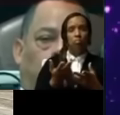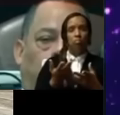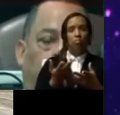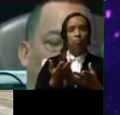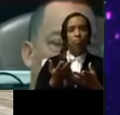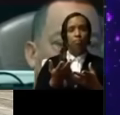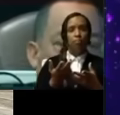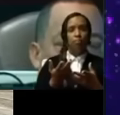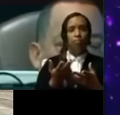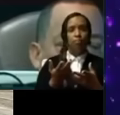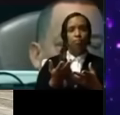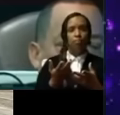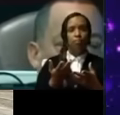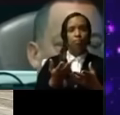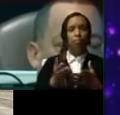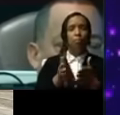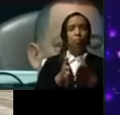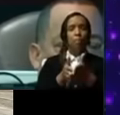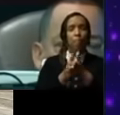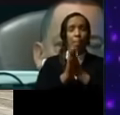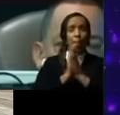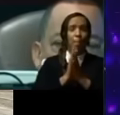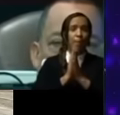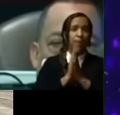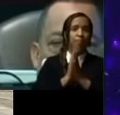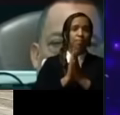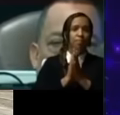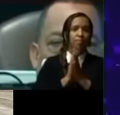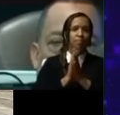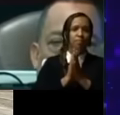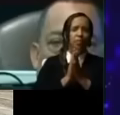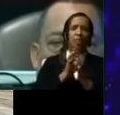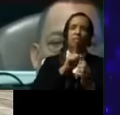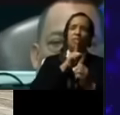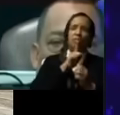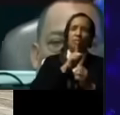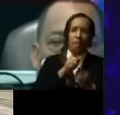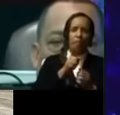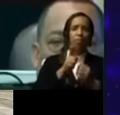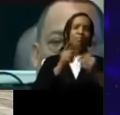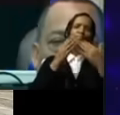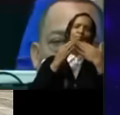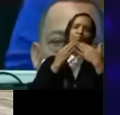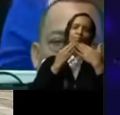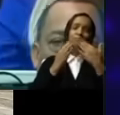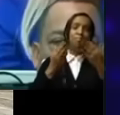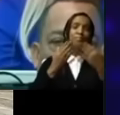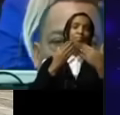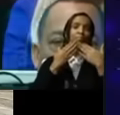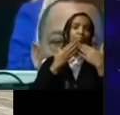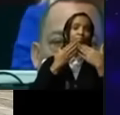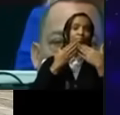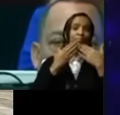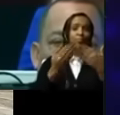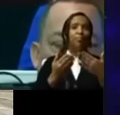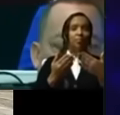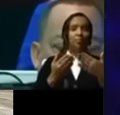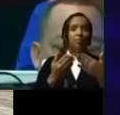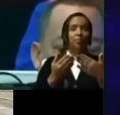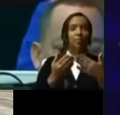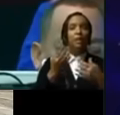monseñor Nel le estaremos Eternamente agradecidos por tomar esta